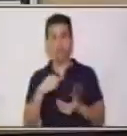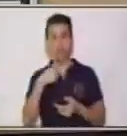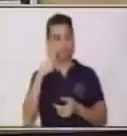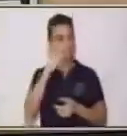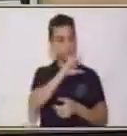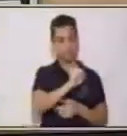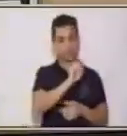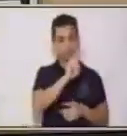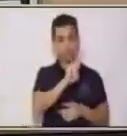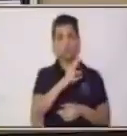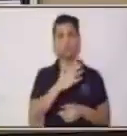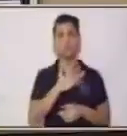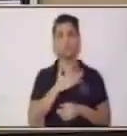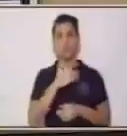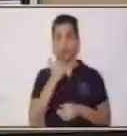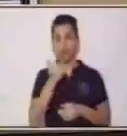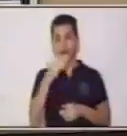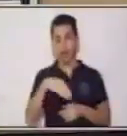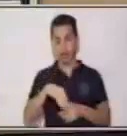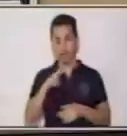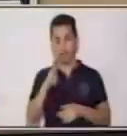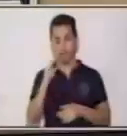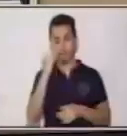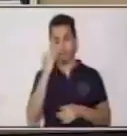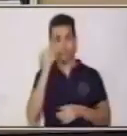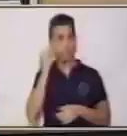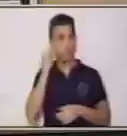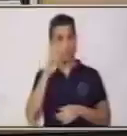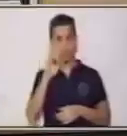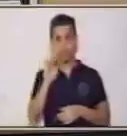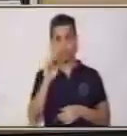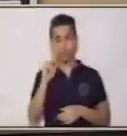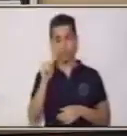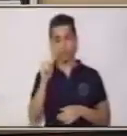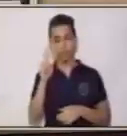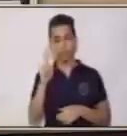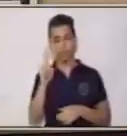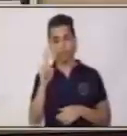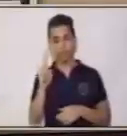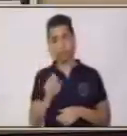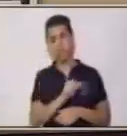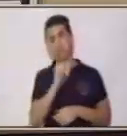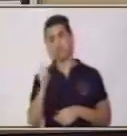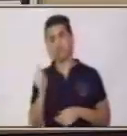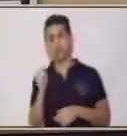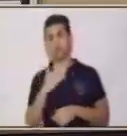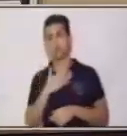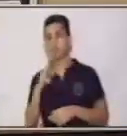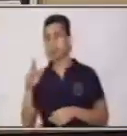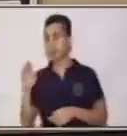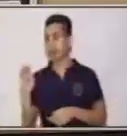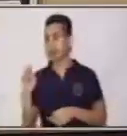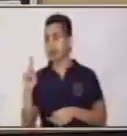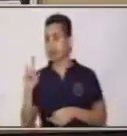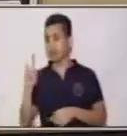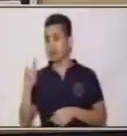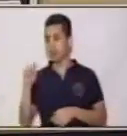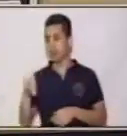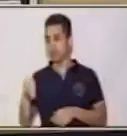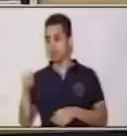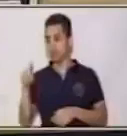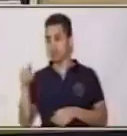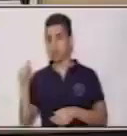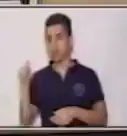la ambigüedad y la redundancia. Pues dentro de los errores gramaticales existen vicios en el